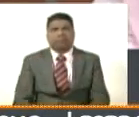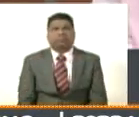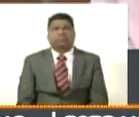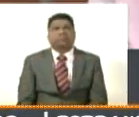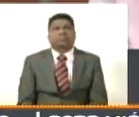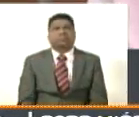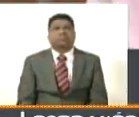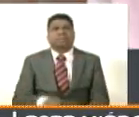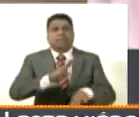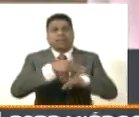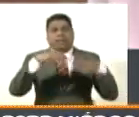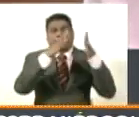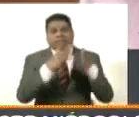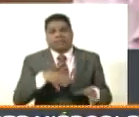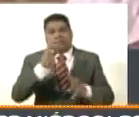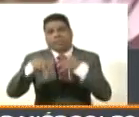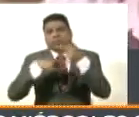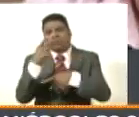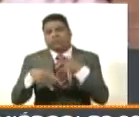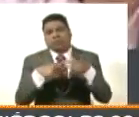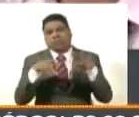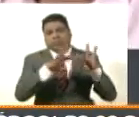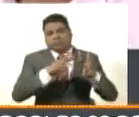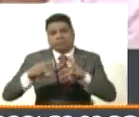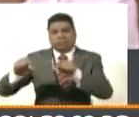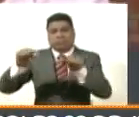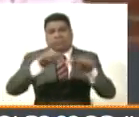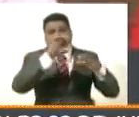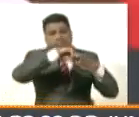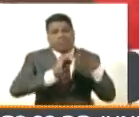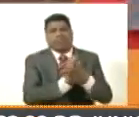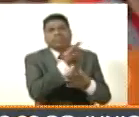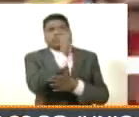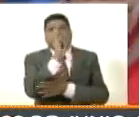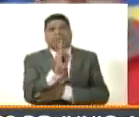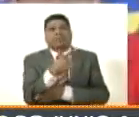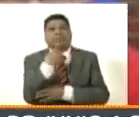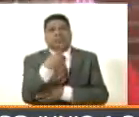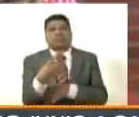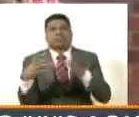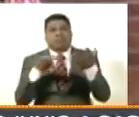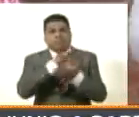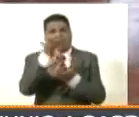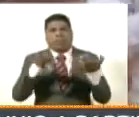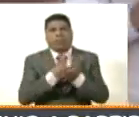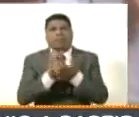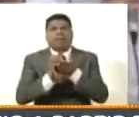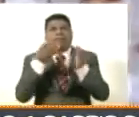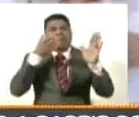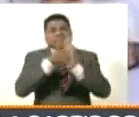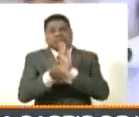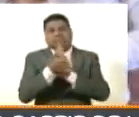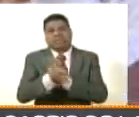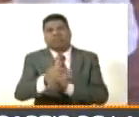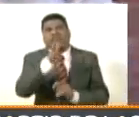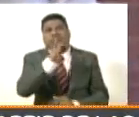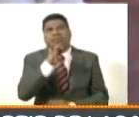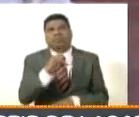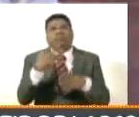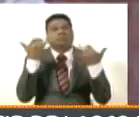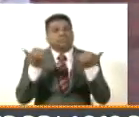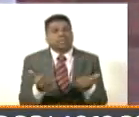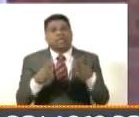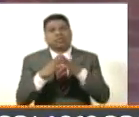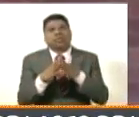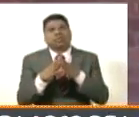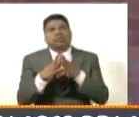del ministro del Poder Popular para la Producción Agrícola y Tierras, Wilmar Castro Sotelo, dando parte de estos ataques ejecutados en el estado de Aragua. Informaba que ya se están tomando las